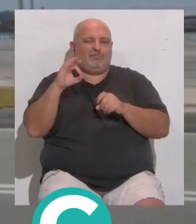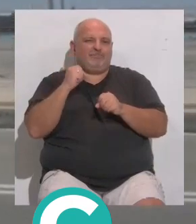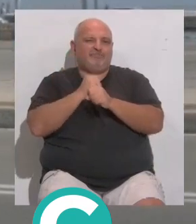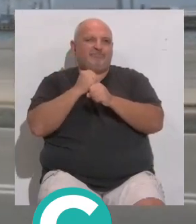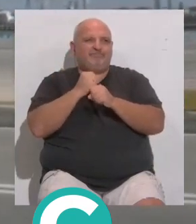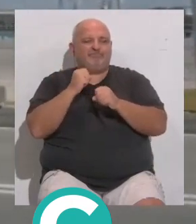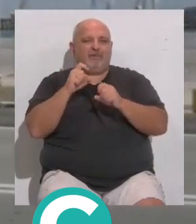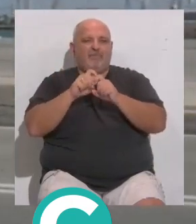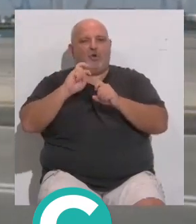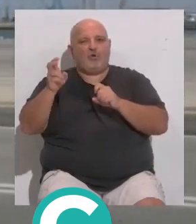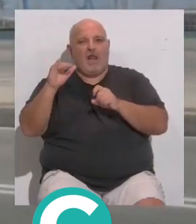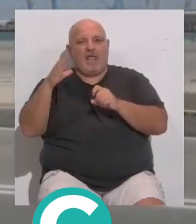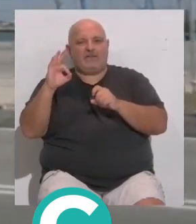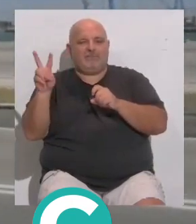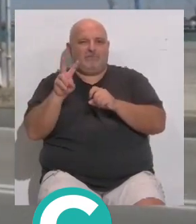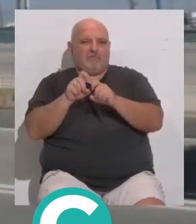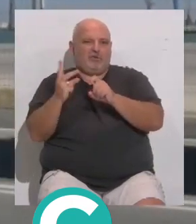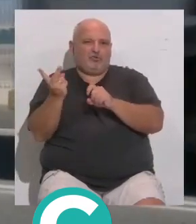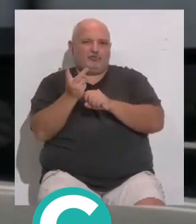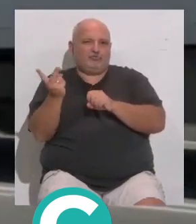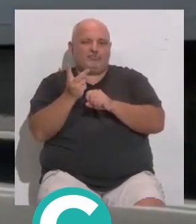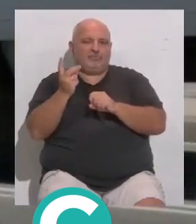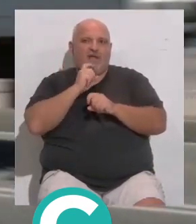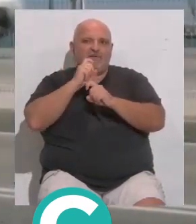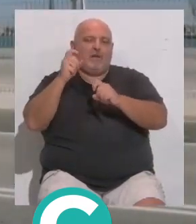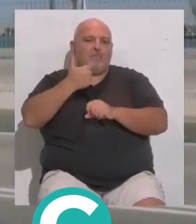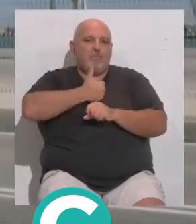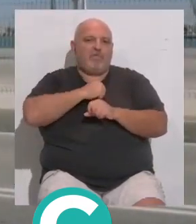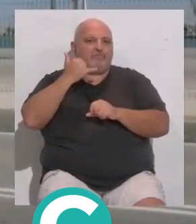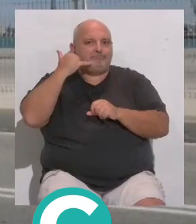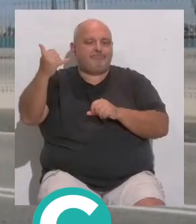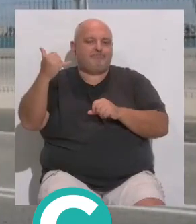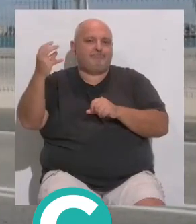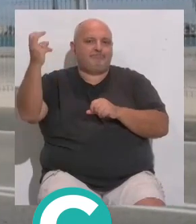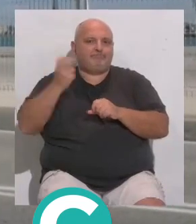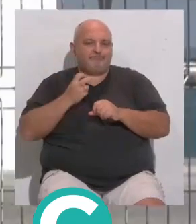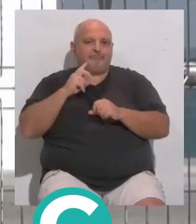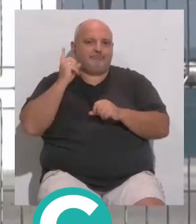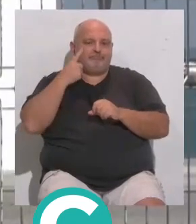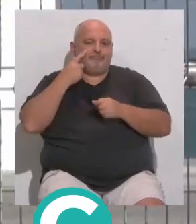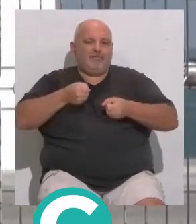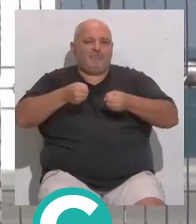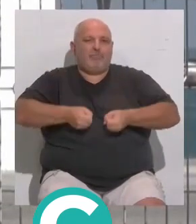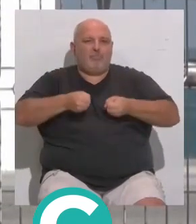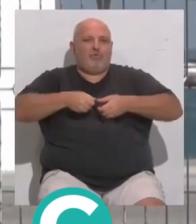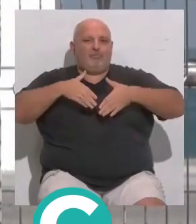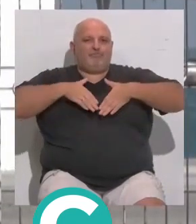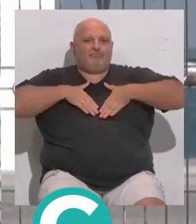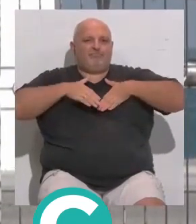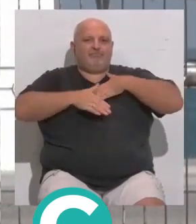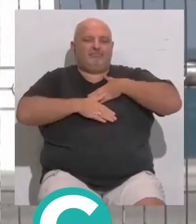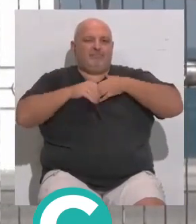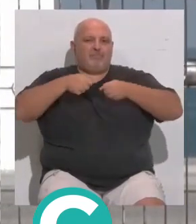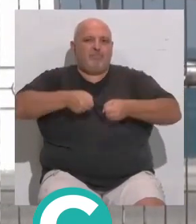para la empresa Atlantic Telecom Depot, daban aviso a la policía portuaria, que facilitaba un desfibrilador y realizaba la